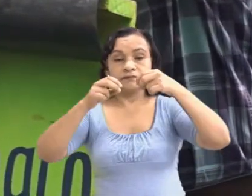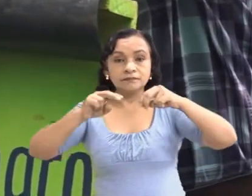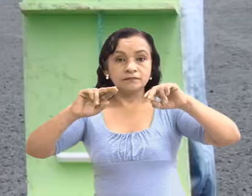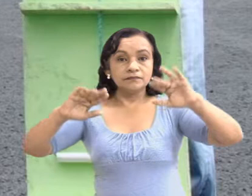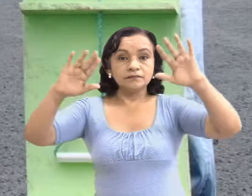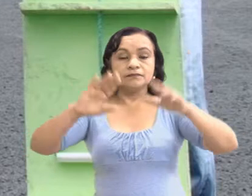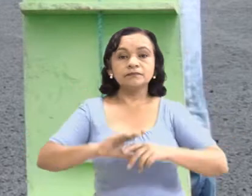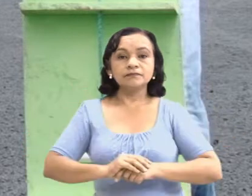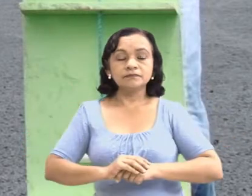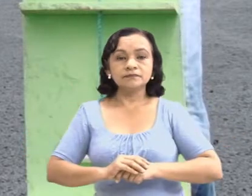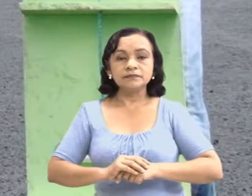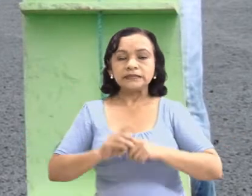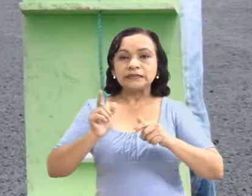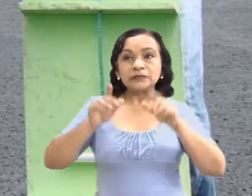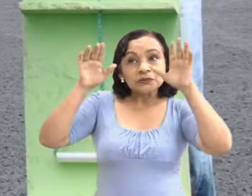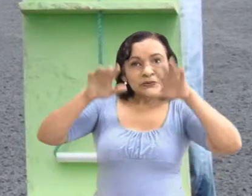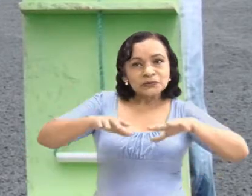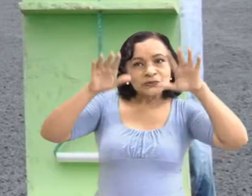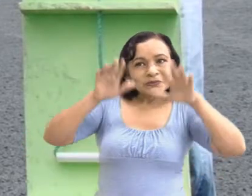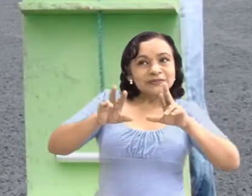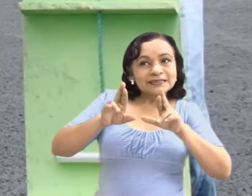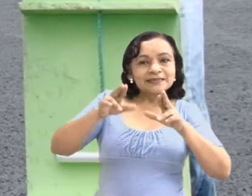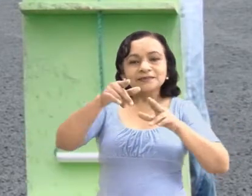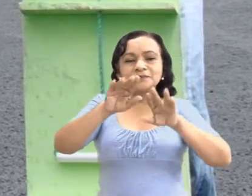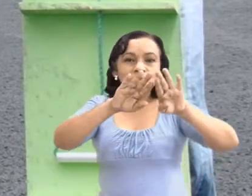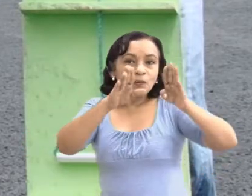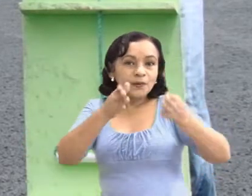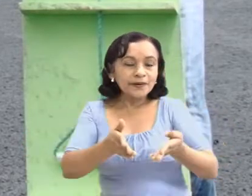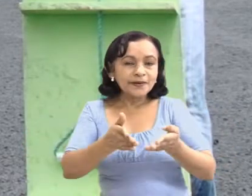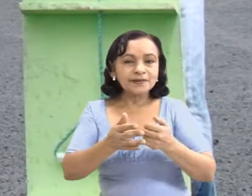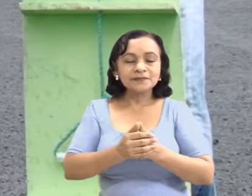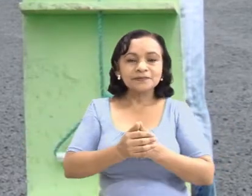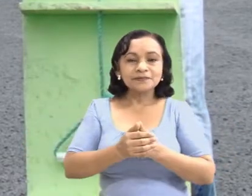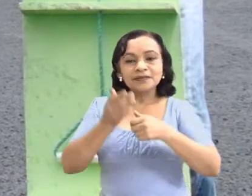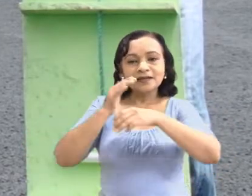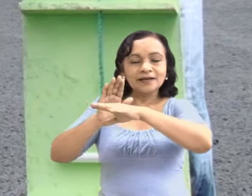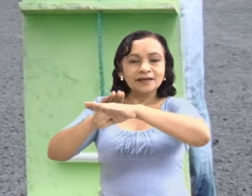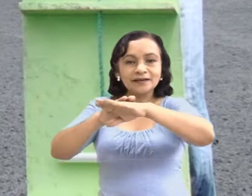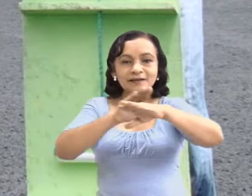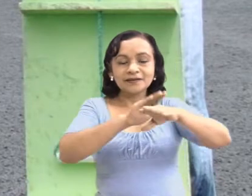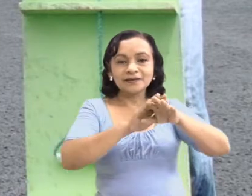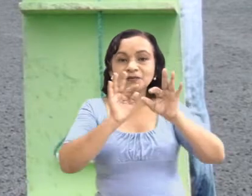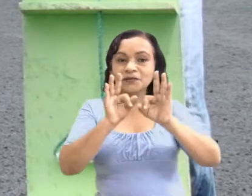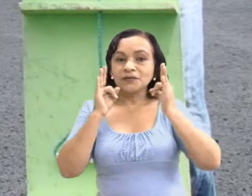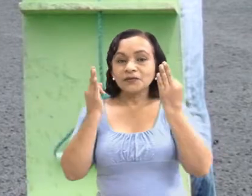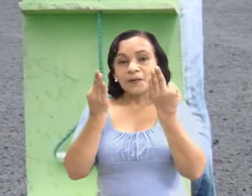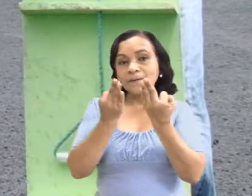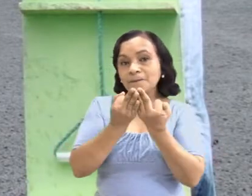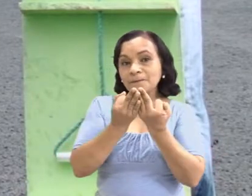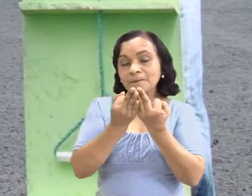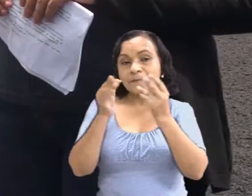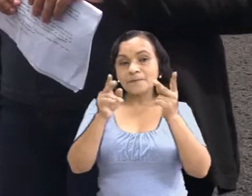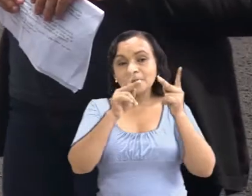naturales. Y en este momento nos alcanzó la lluvia. Un mensaje final, doña Margarita. Bueno, hacer un llamado a la familia, desde la